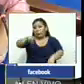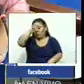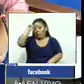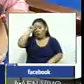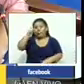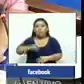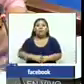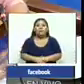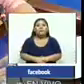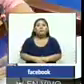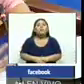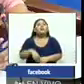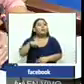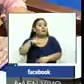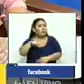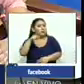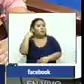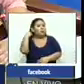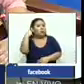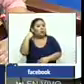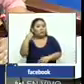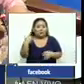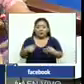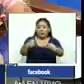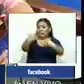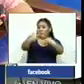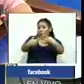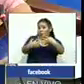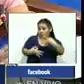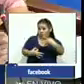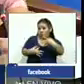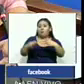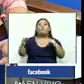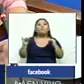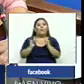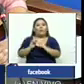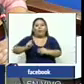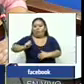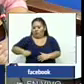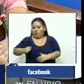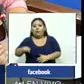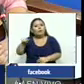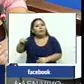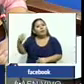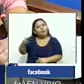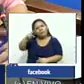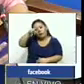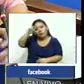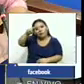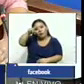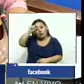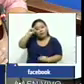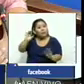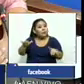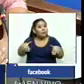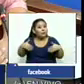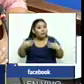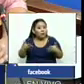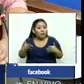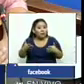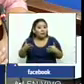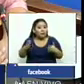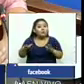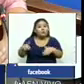Sí es importante que no solamente hagamos la ley, sino también que los juzgadores hagan su trabajo dentro del órgano